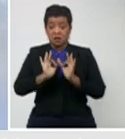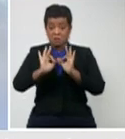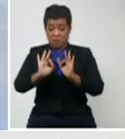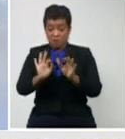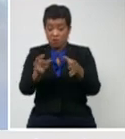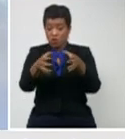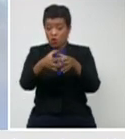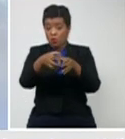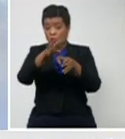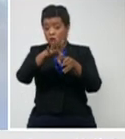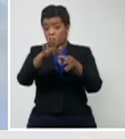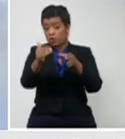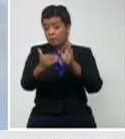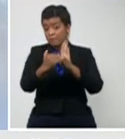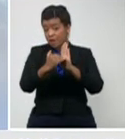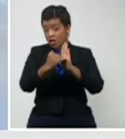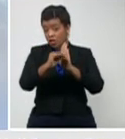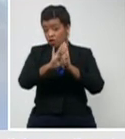4.864,